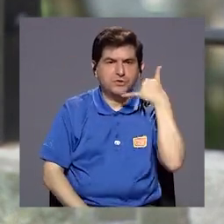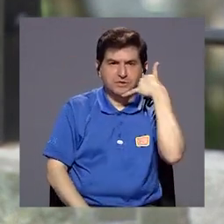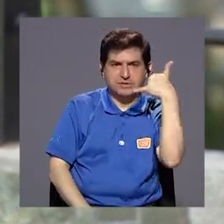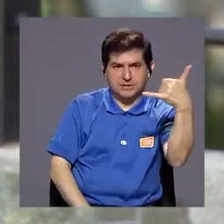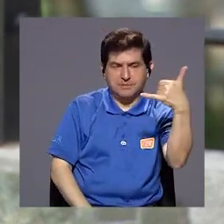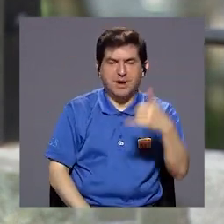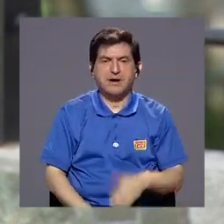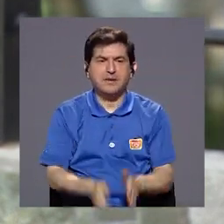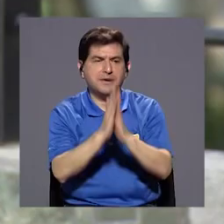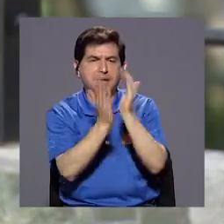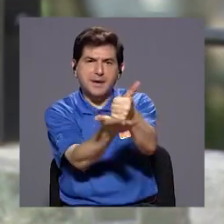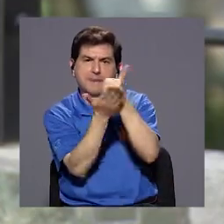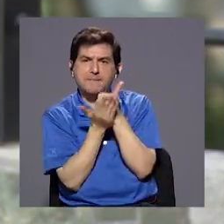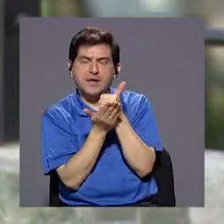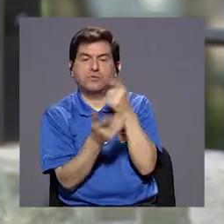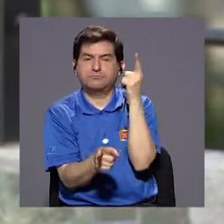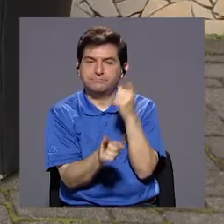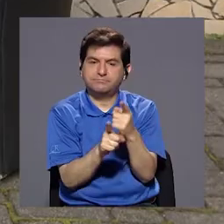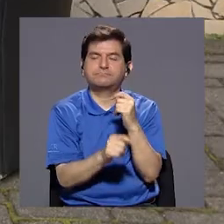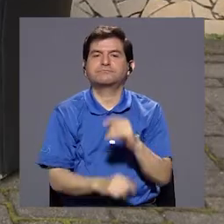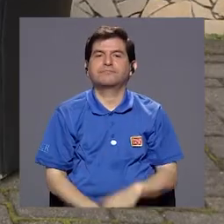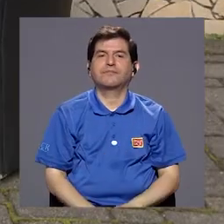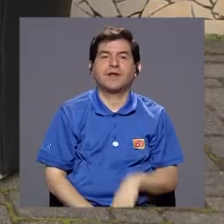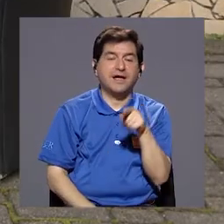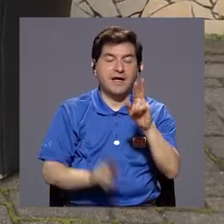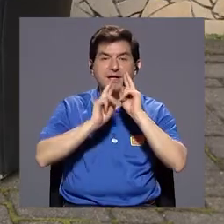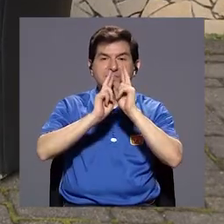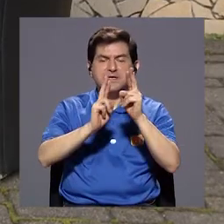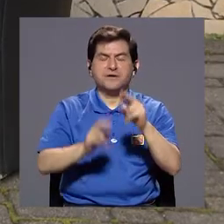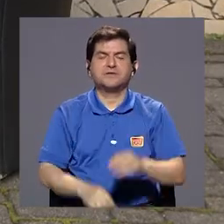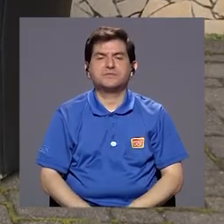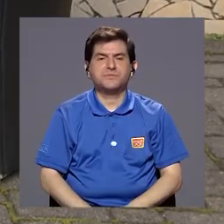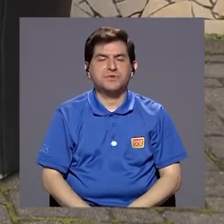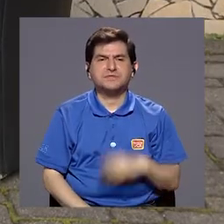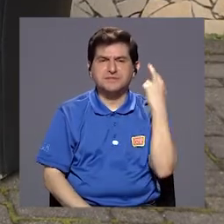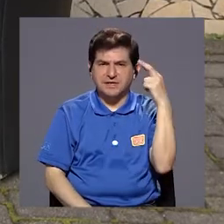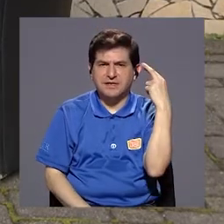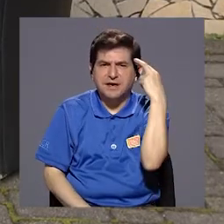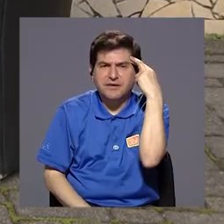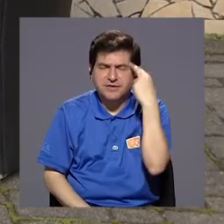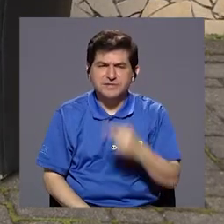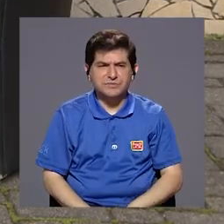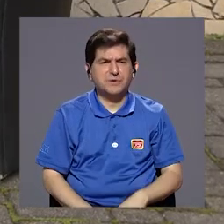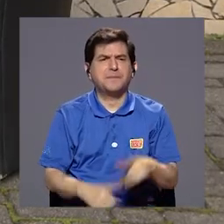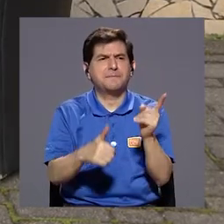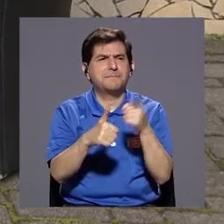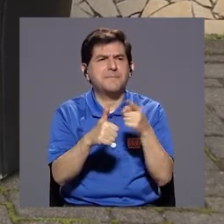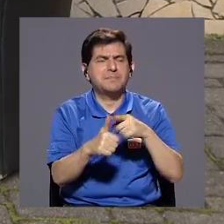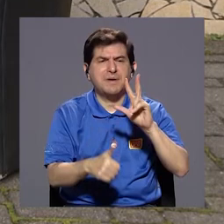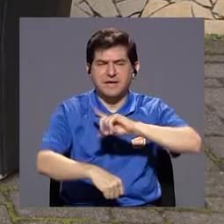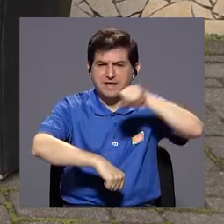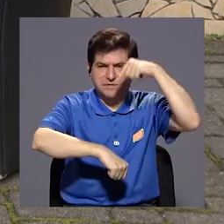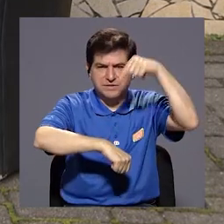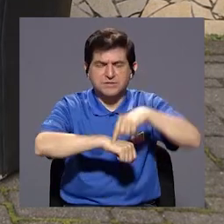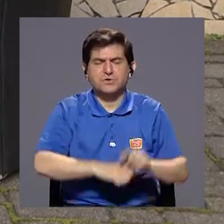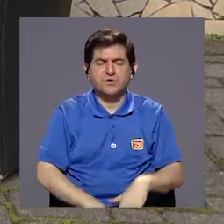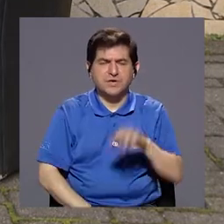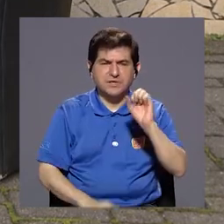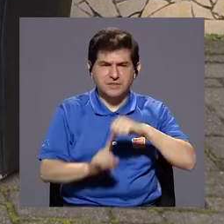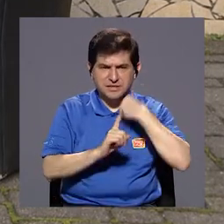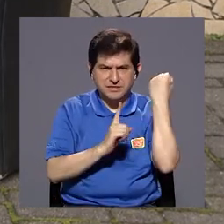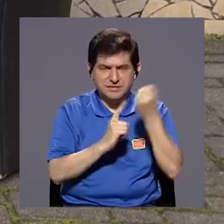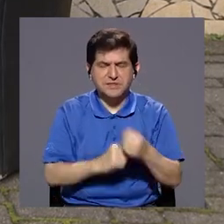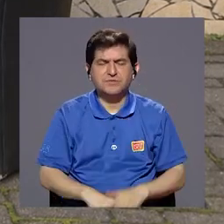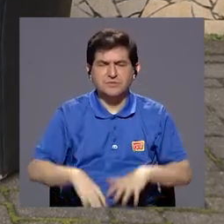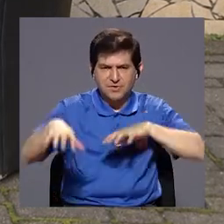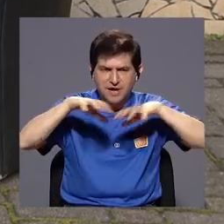llamar a pedir ayuda. Exactamente. Y de hecho esa respuesta corta está dada porque en las primeras 3 horas de un evento